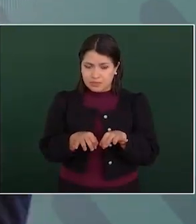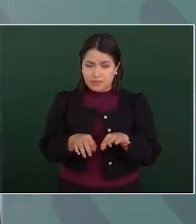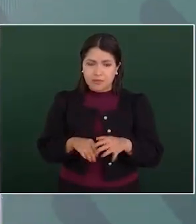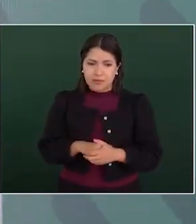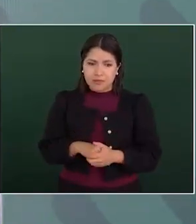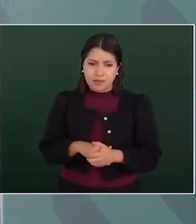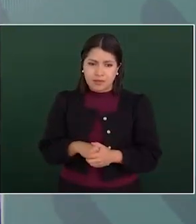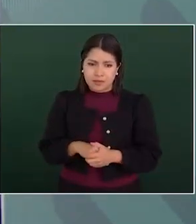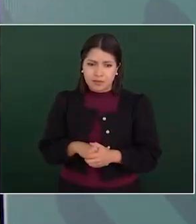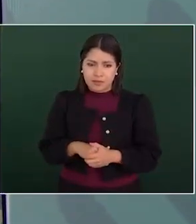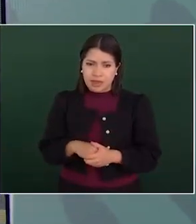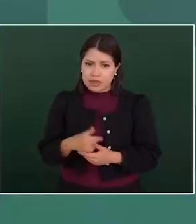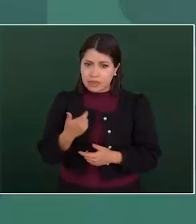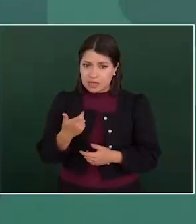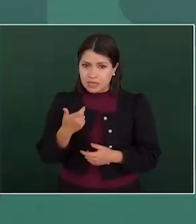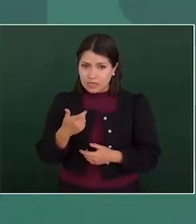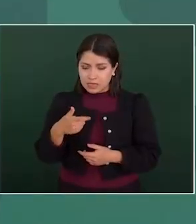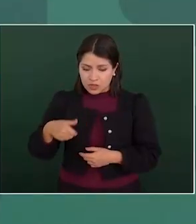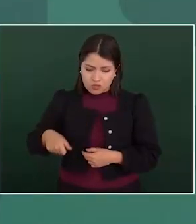con el dinero,